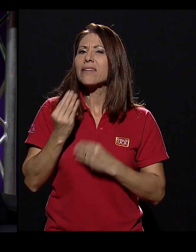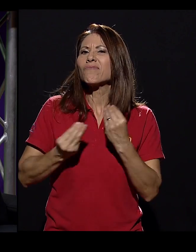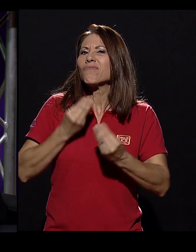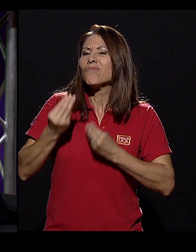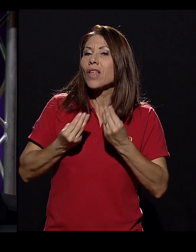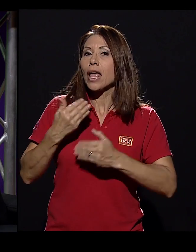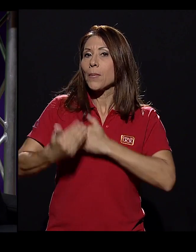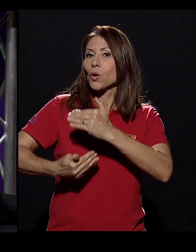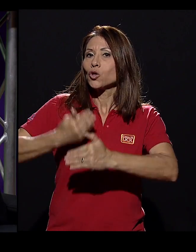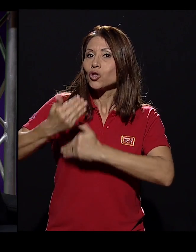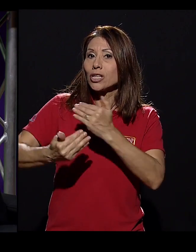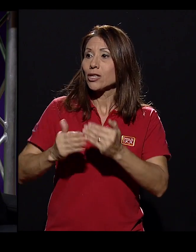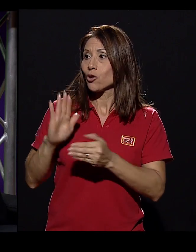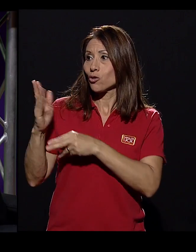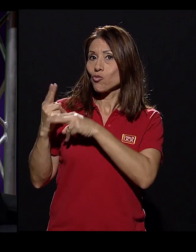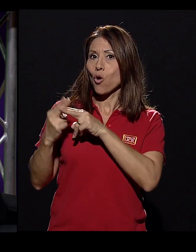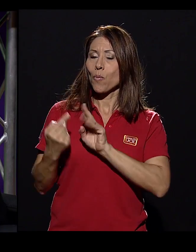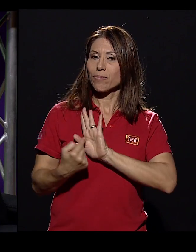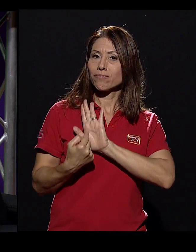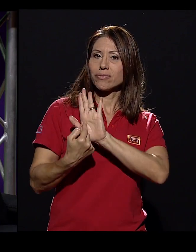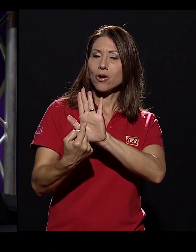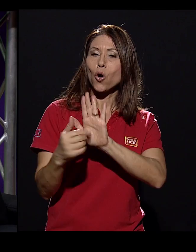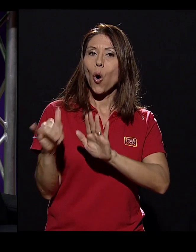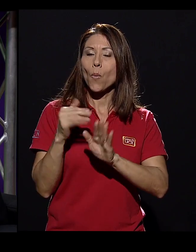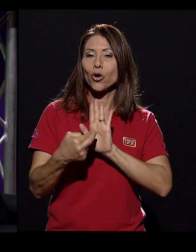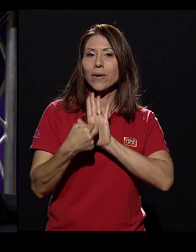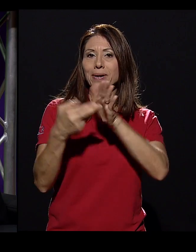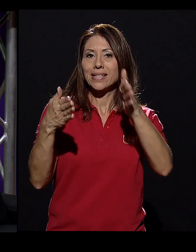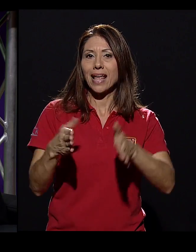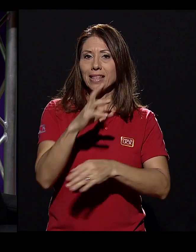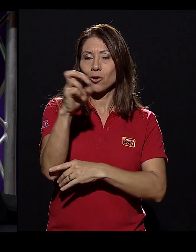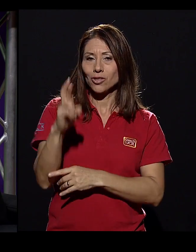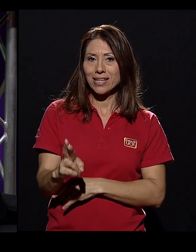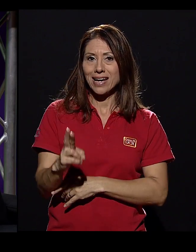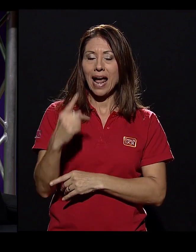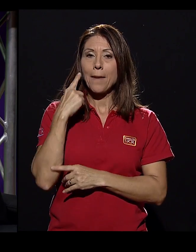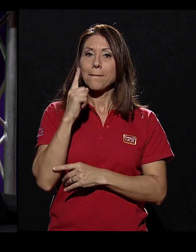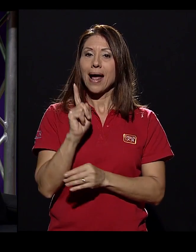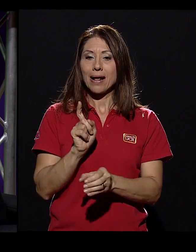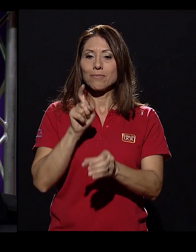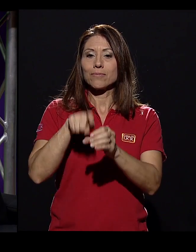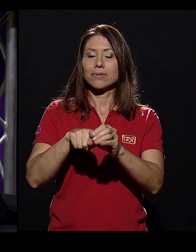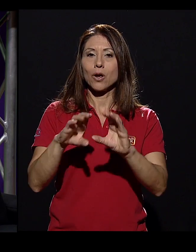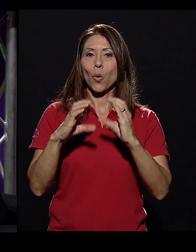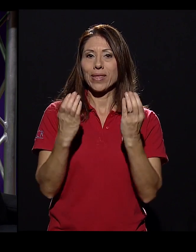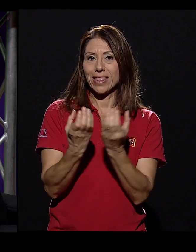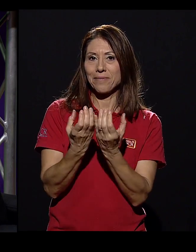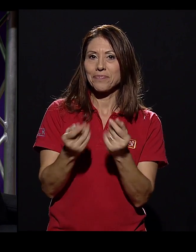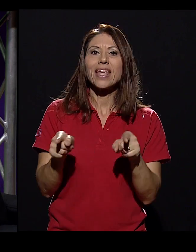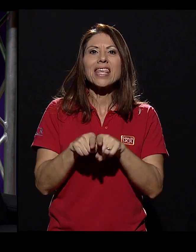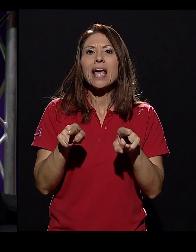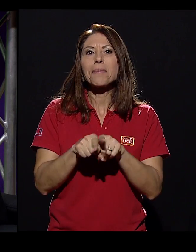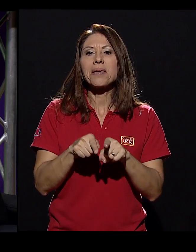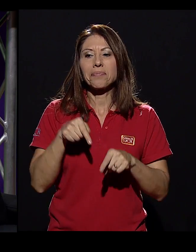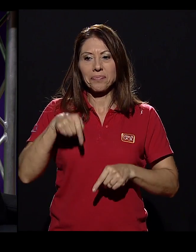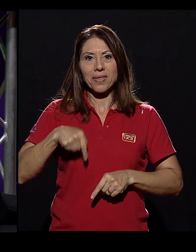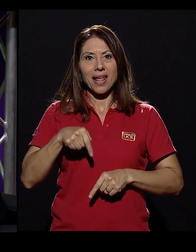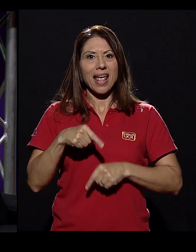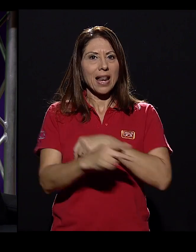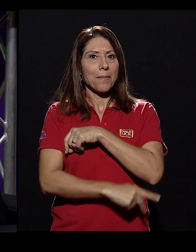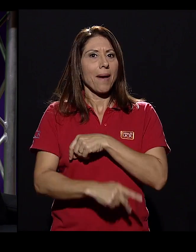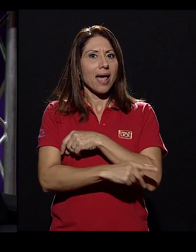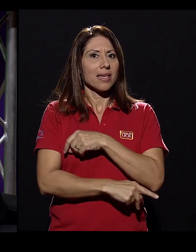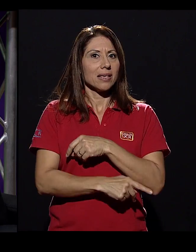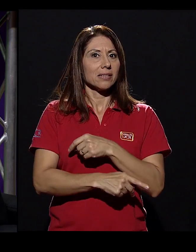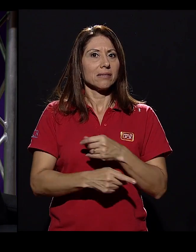bien específicamente el proceso de postulación de Erika como representante de Costa Rica para este comité, y también qué hace el país